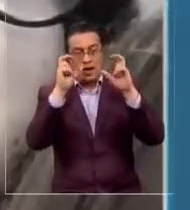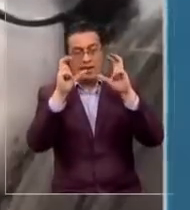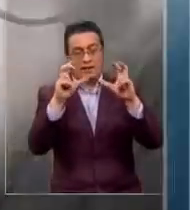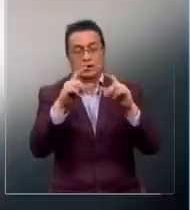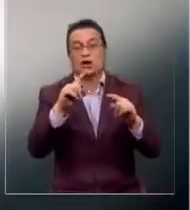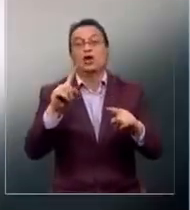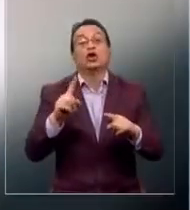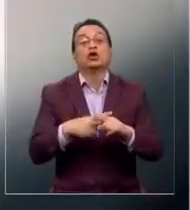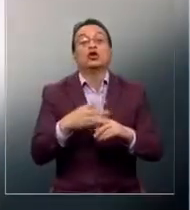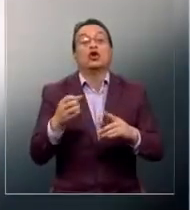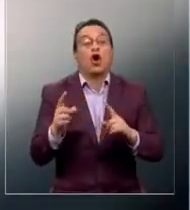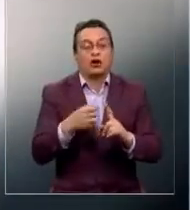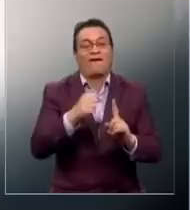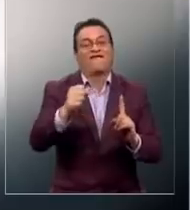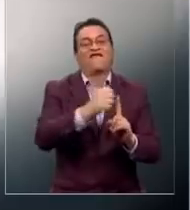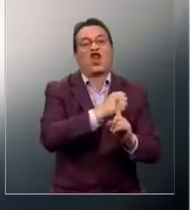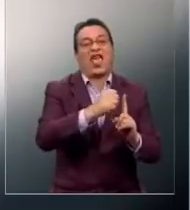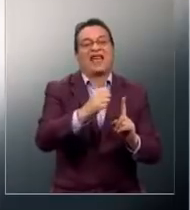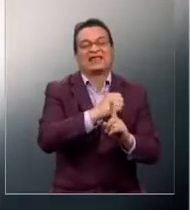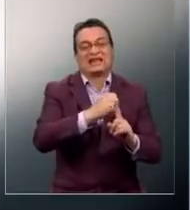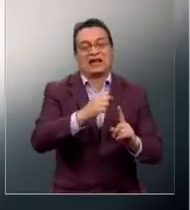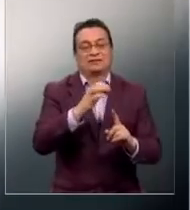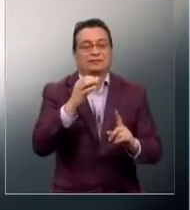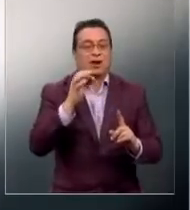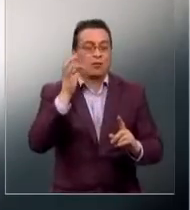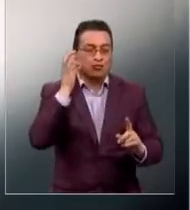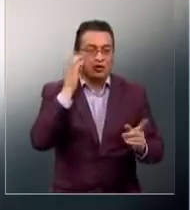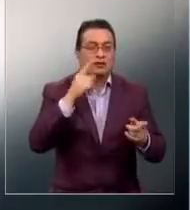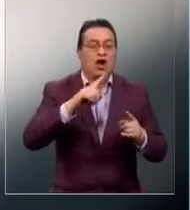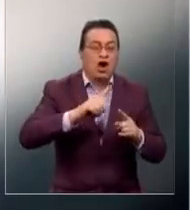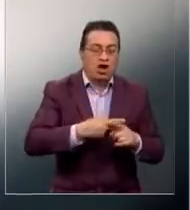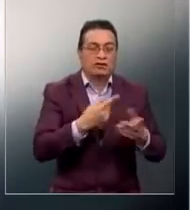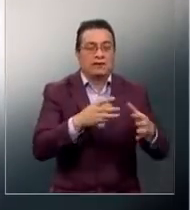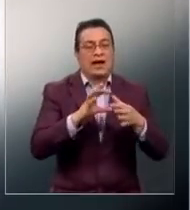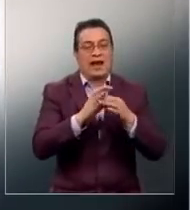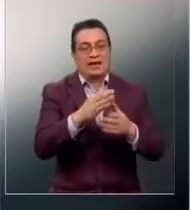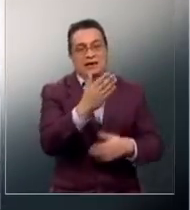este nuevo caso de violencia de género y a las investigaciones que en torno a él se realizan. Muchas gracias a ambos.